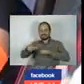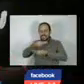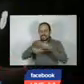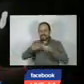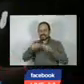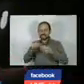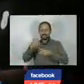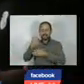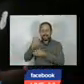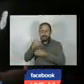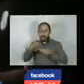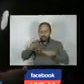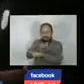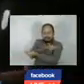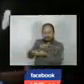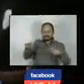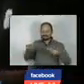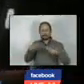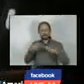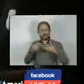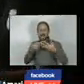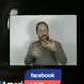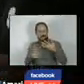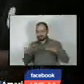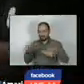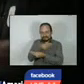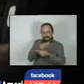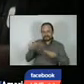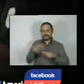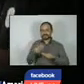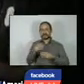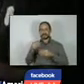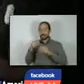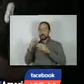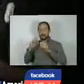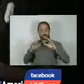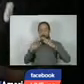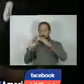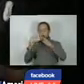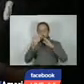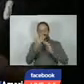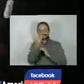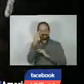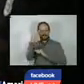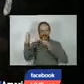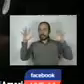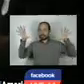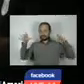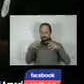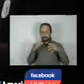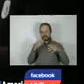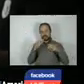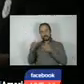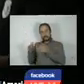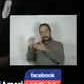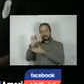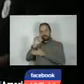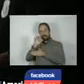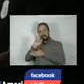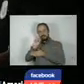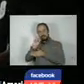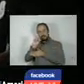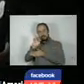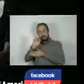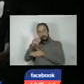tráfico de armas de fuego ilícitas. Las autoridades de 15 países de América Latina coordinadas con Interpol o por Interpol